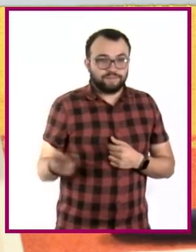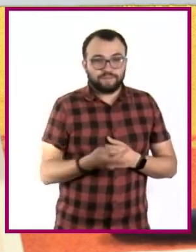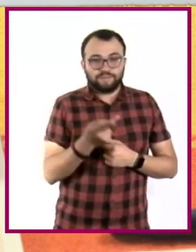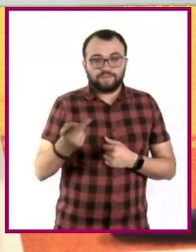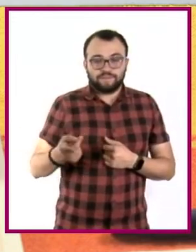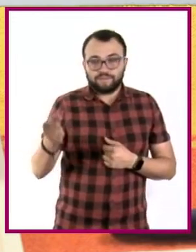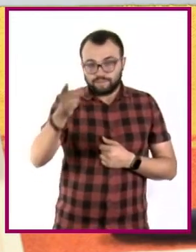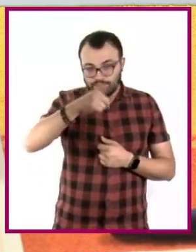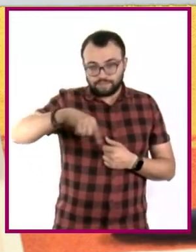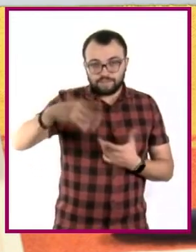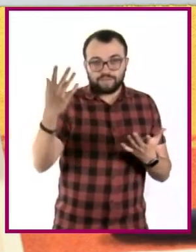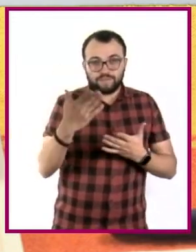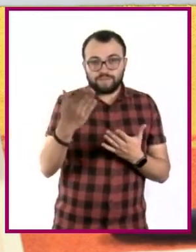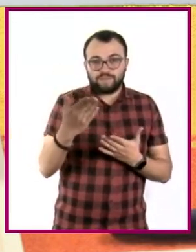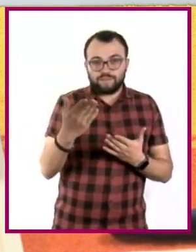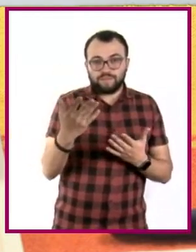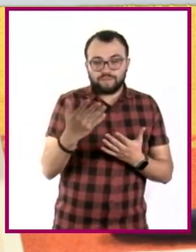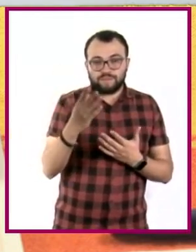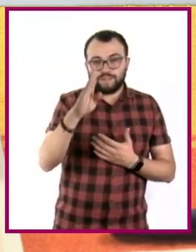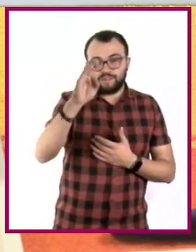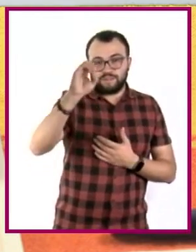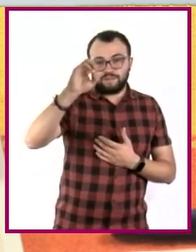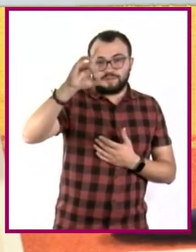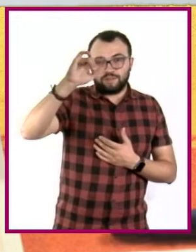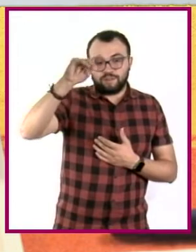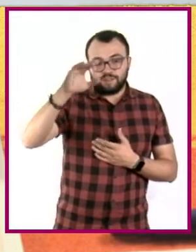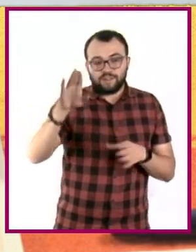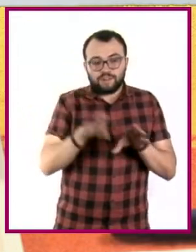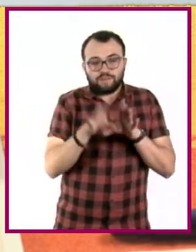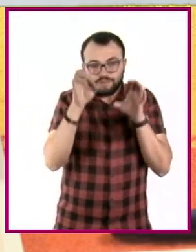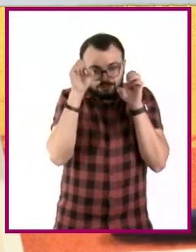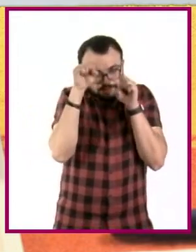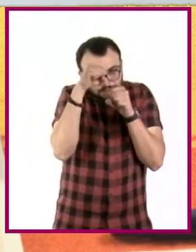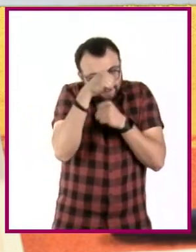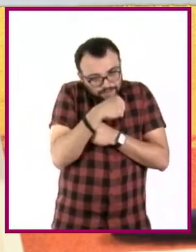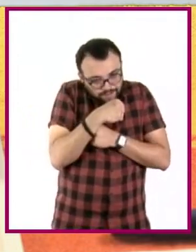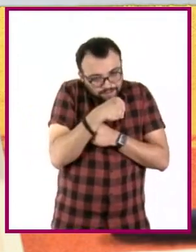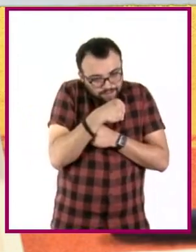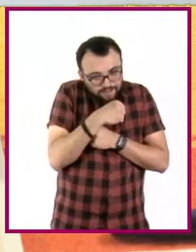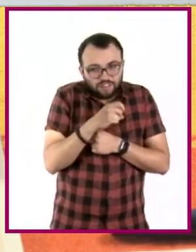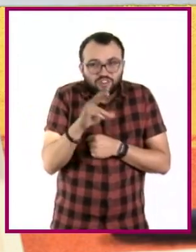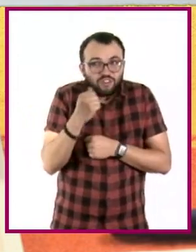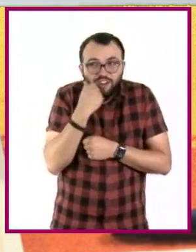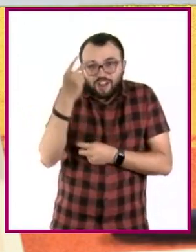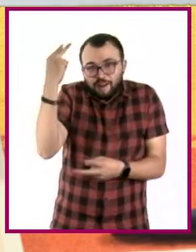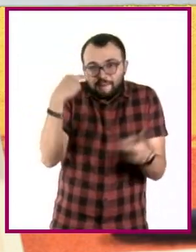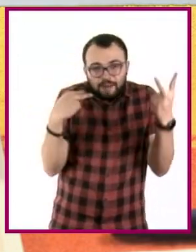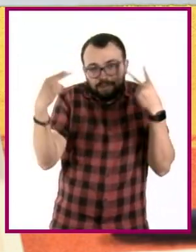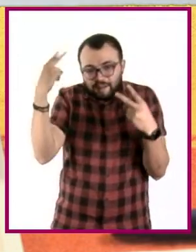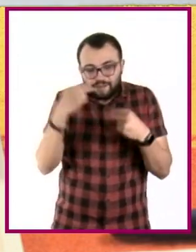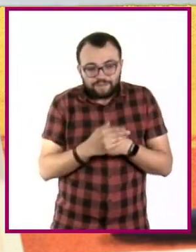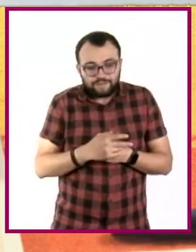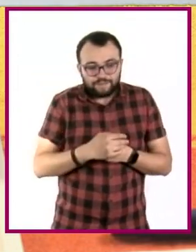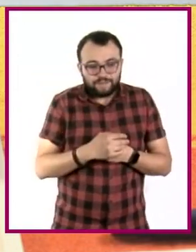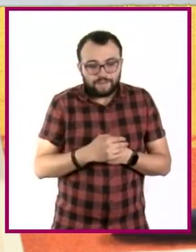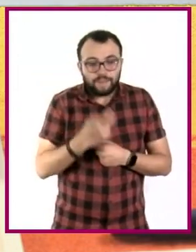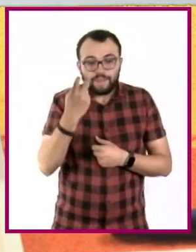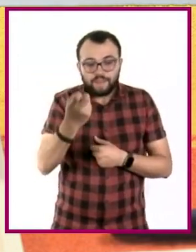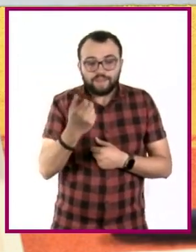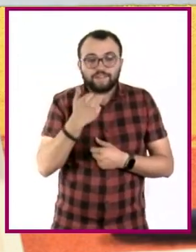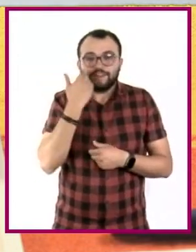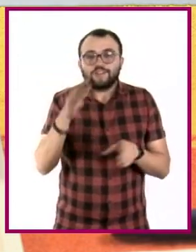hacen bolita, ¿no? Así tratar de que no nos vean. Estamos haciendo como un caparazón. Estamos tratando